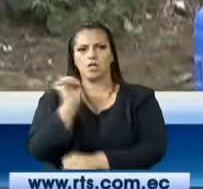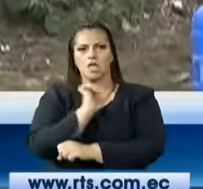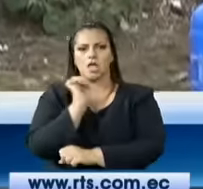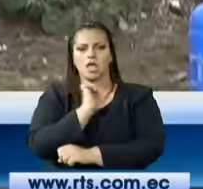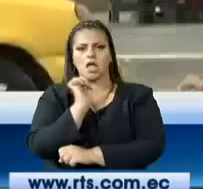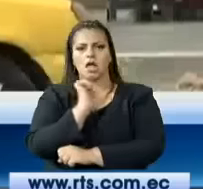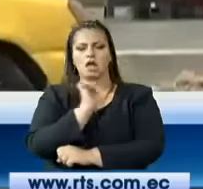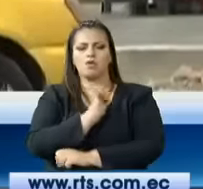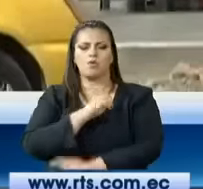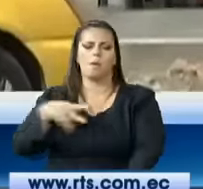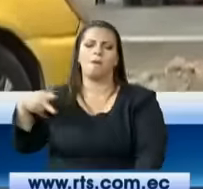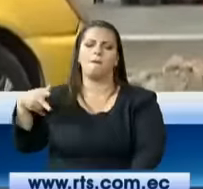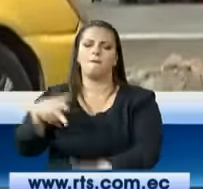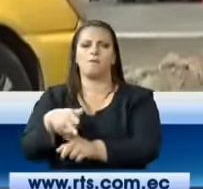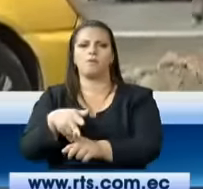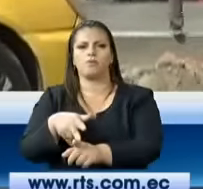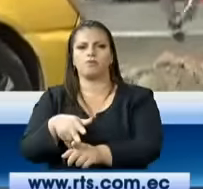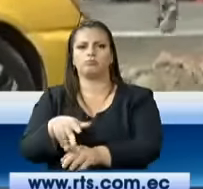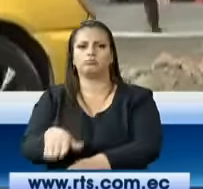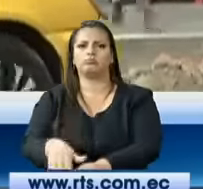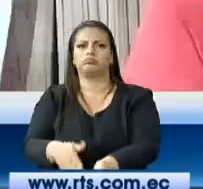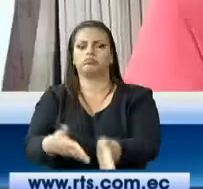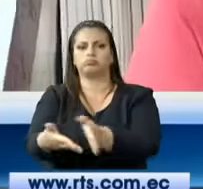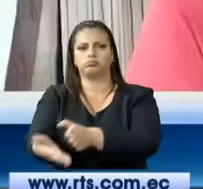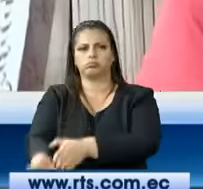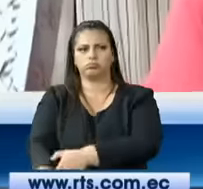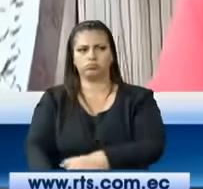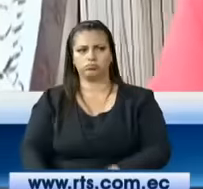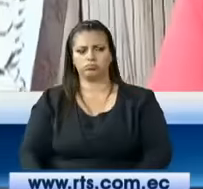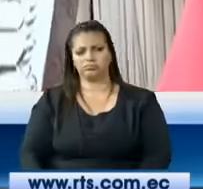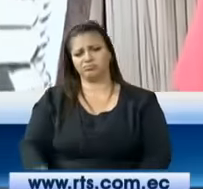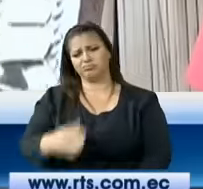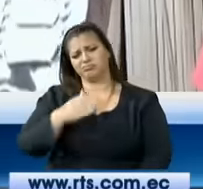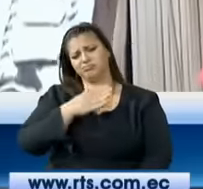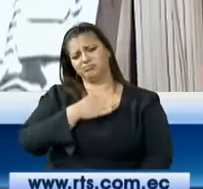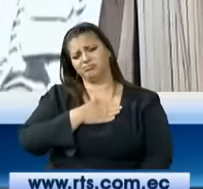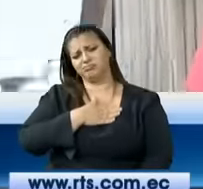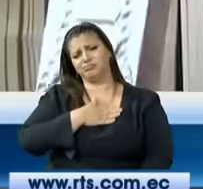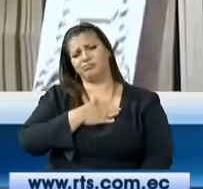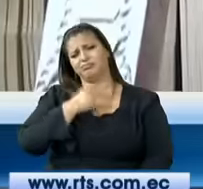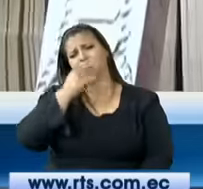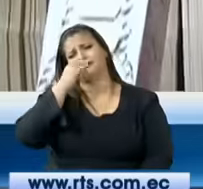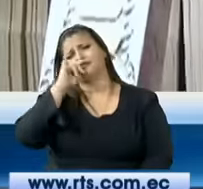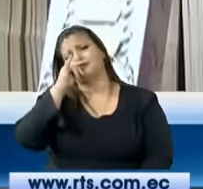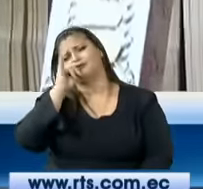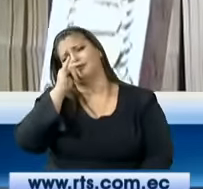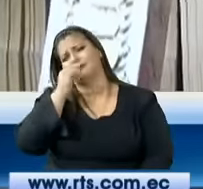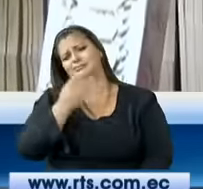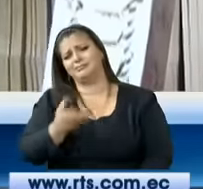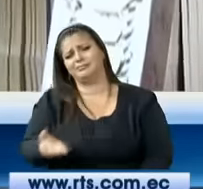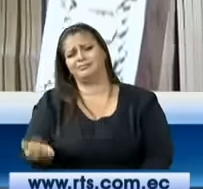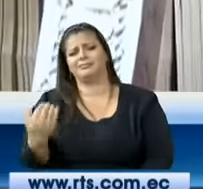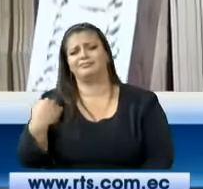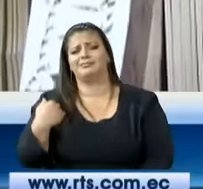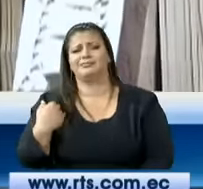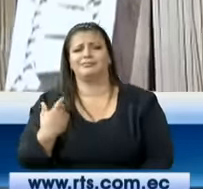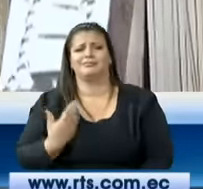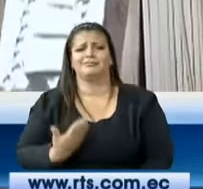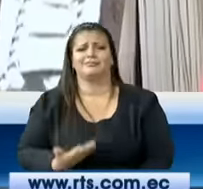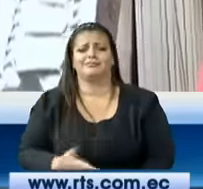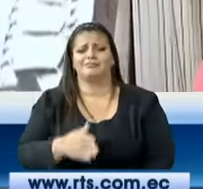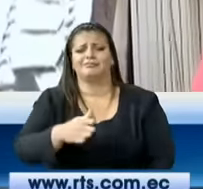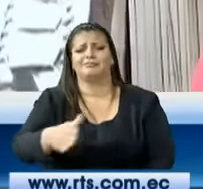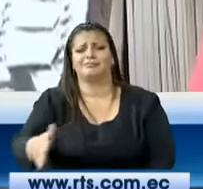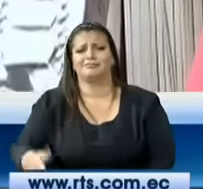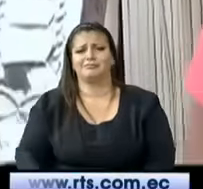de donde perdió la vida, velaban los restos del cuerpo del menor. Eso fue un crimen si no tiene hijo. Que lo piense